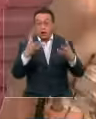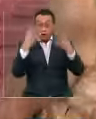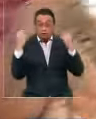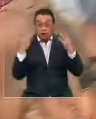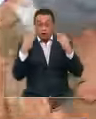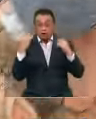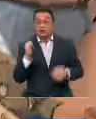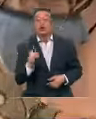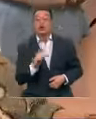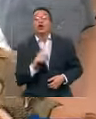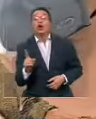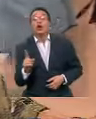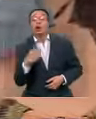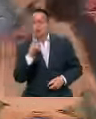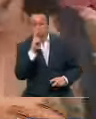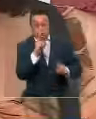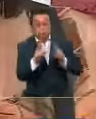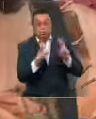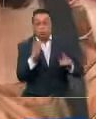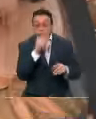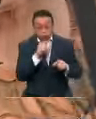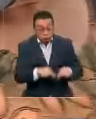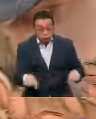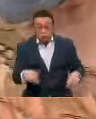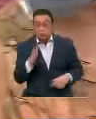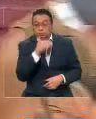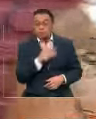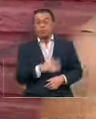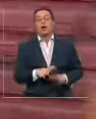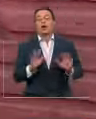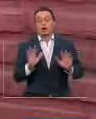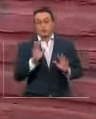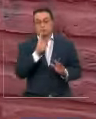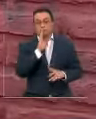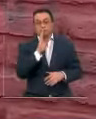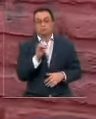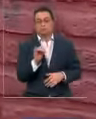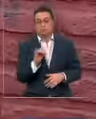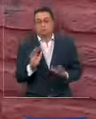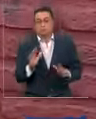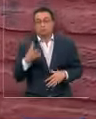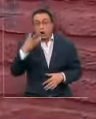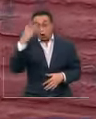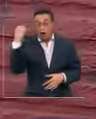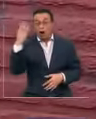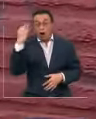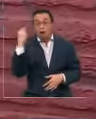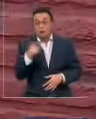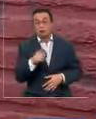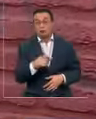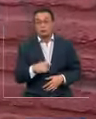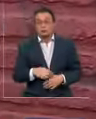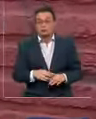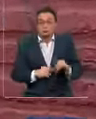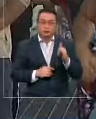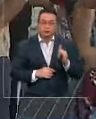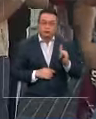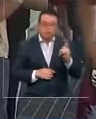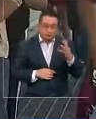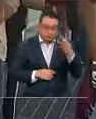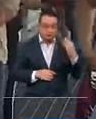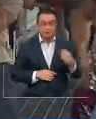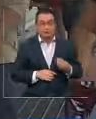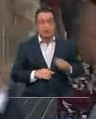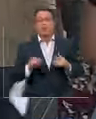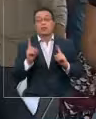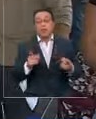olvidado un poco, ¿no? Como que nos están respetando ahí las marquitas. Ah, ya. ¿Se ha olvidado? Se ha olvidado, sí. Tenemos